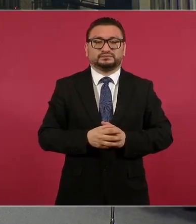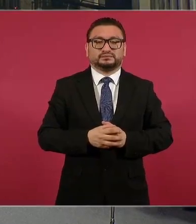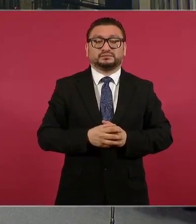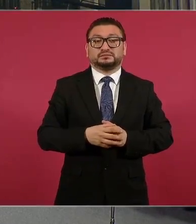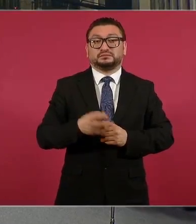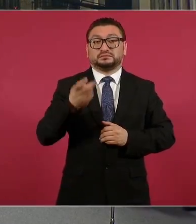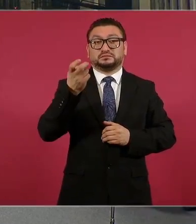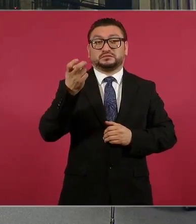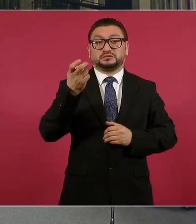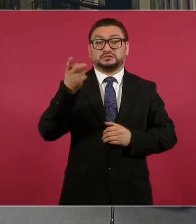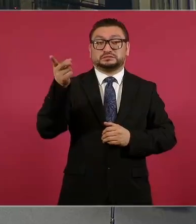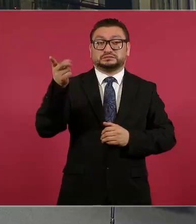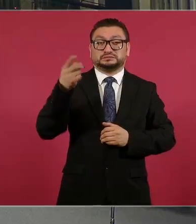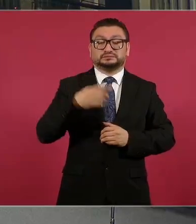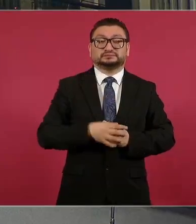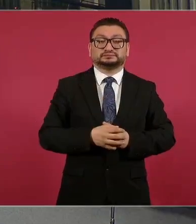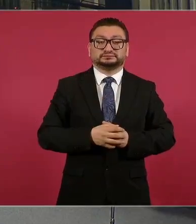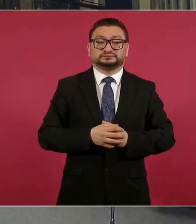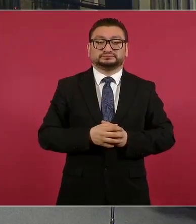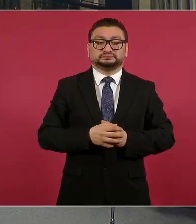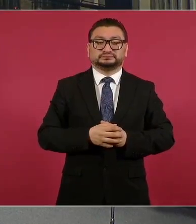Por esto,